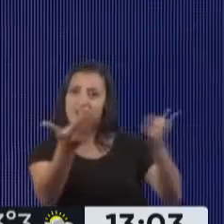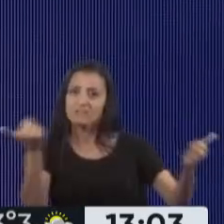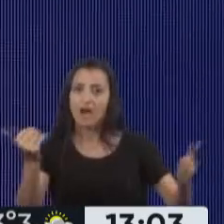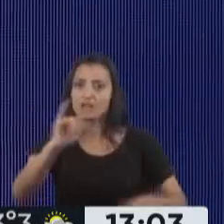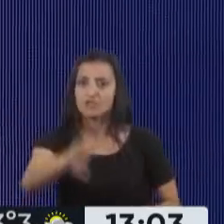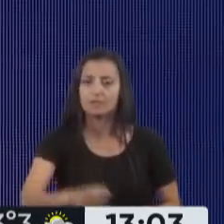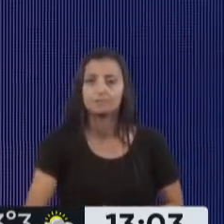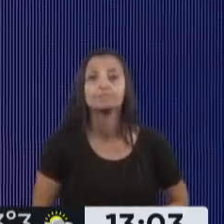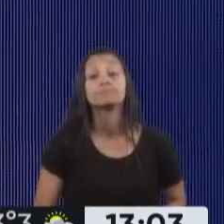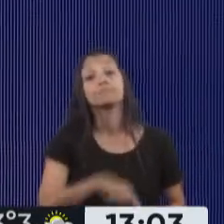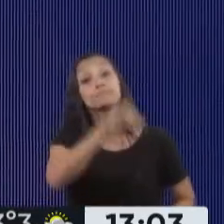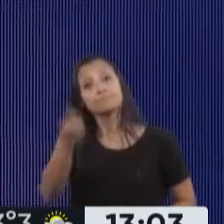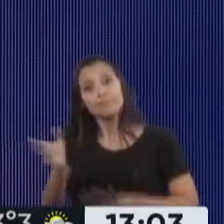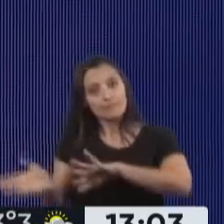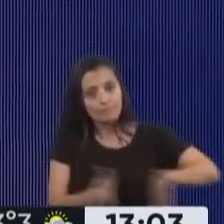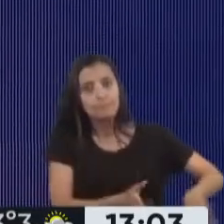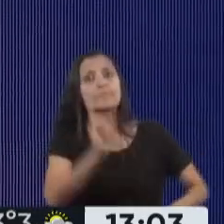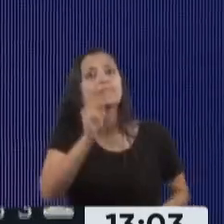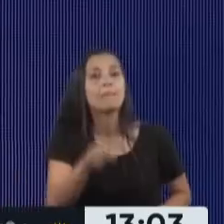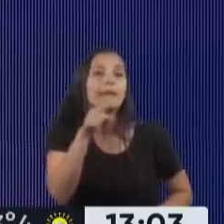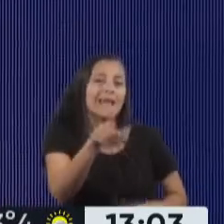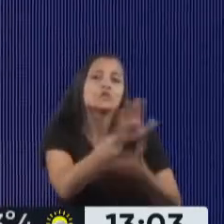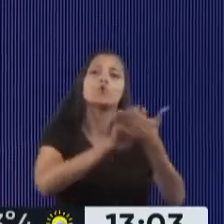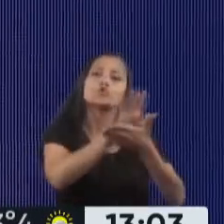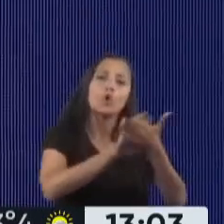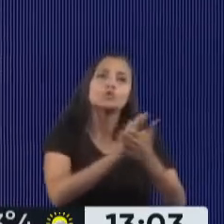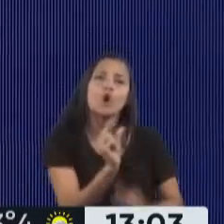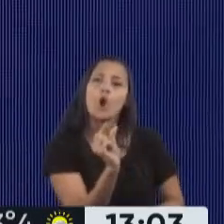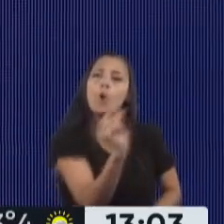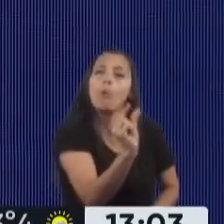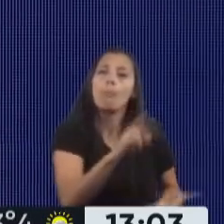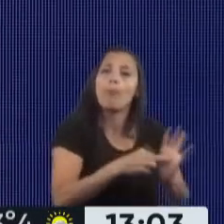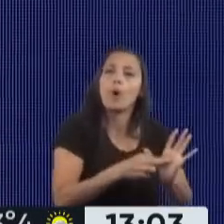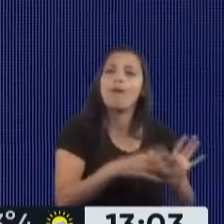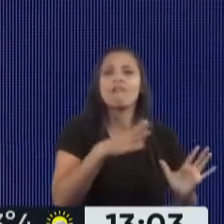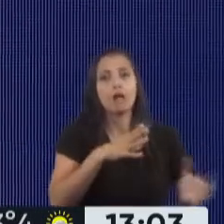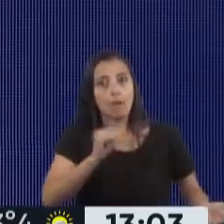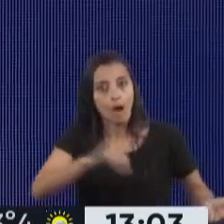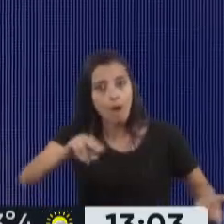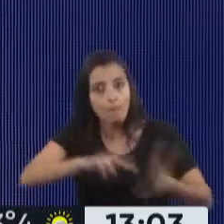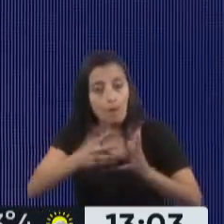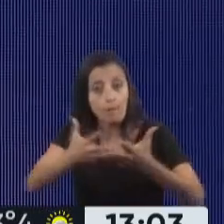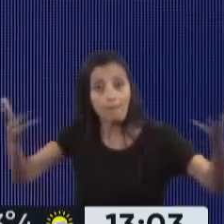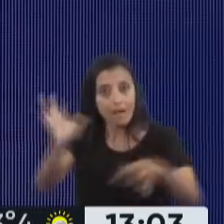Por otra parte, eso solamente arreglaba un tercio del problema. Teníamos todavía el problema